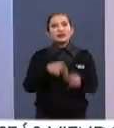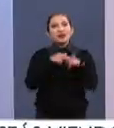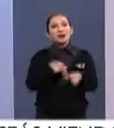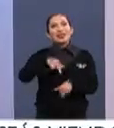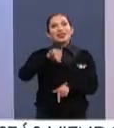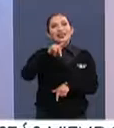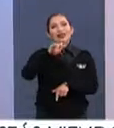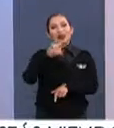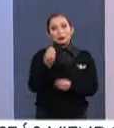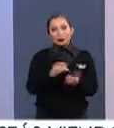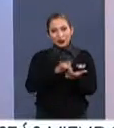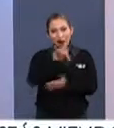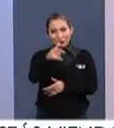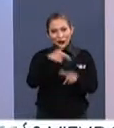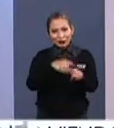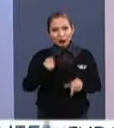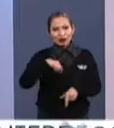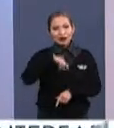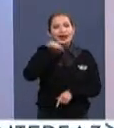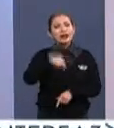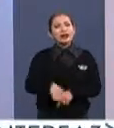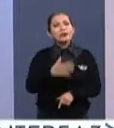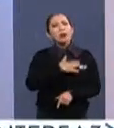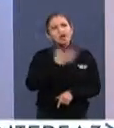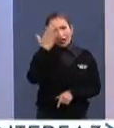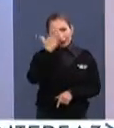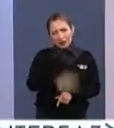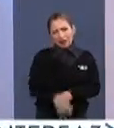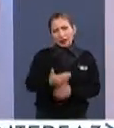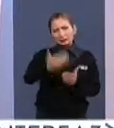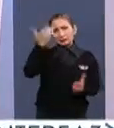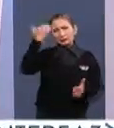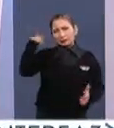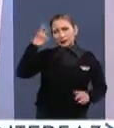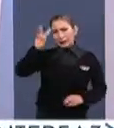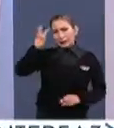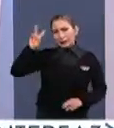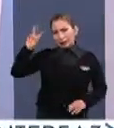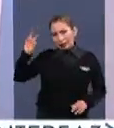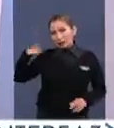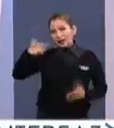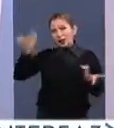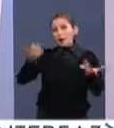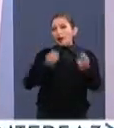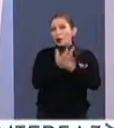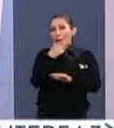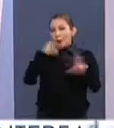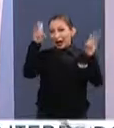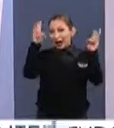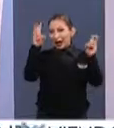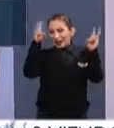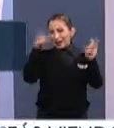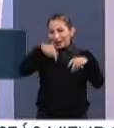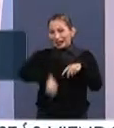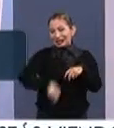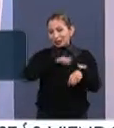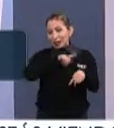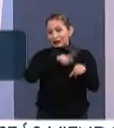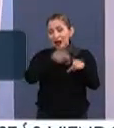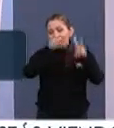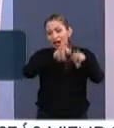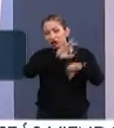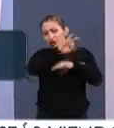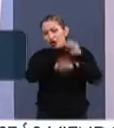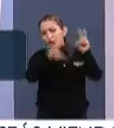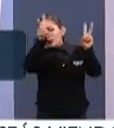Continuamos en Interfaz, muchas gracias por seguir con nosotros y bueno, ya saben que desde hace algunos viernes estrenamos una sección especial donde